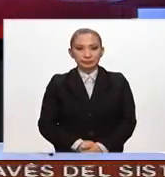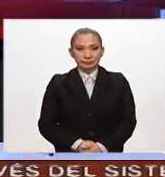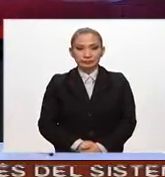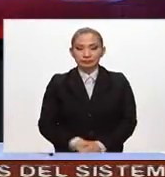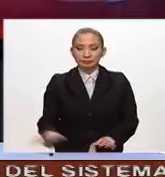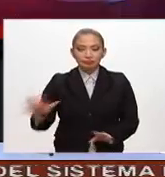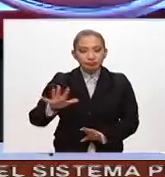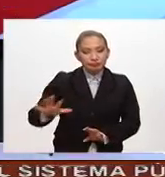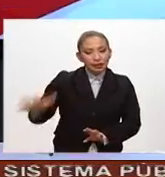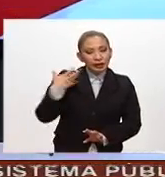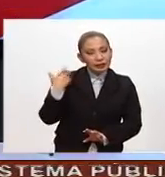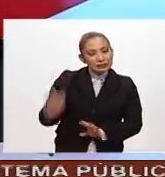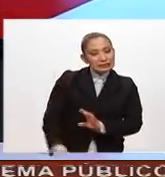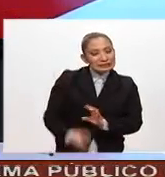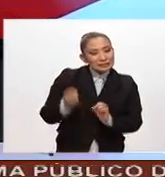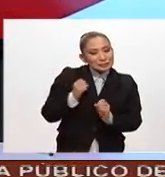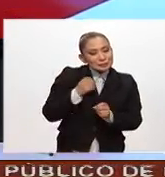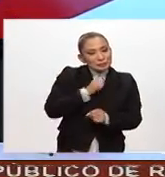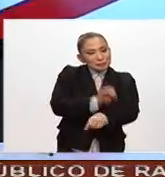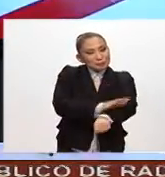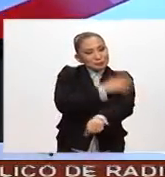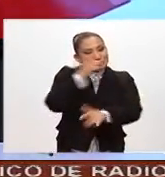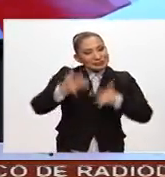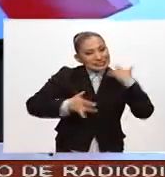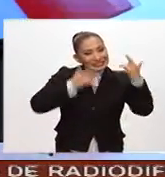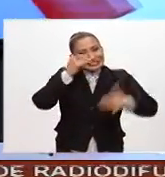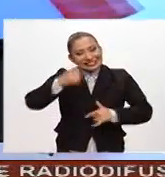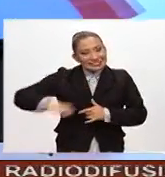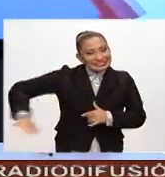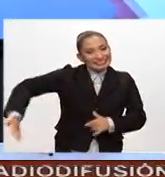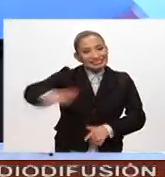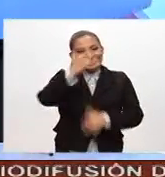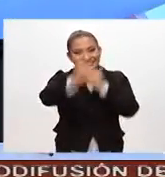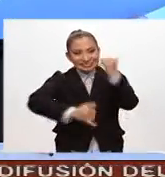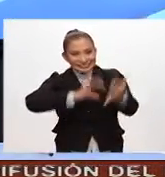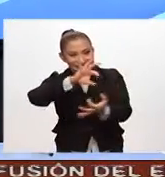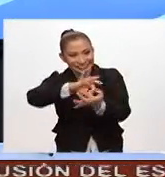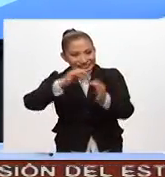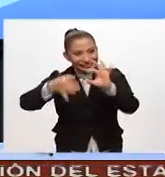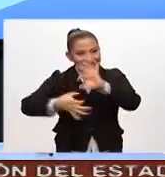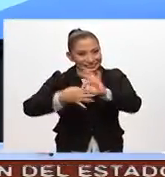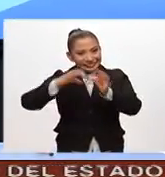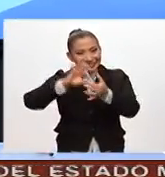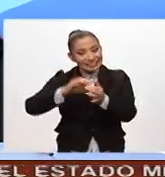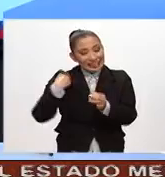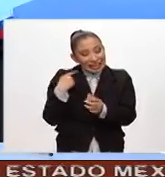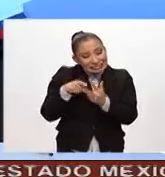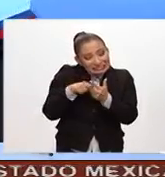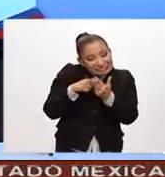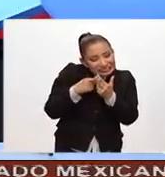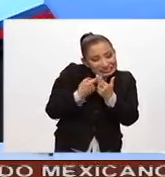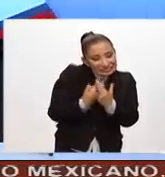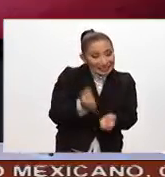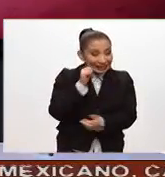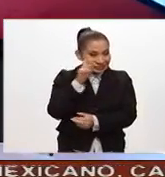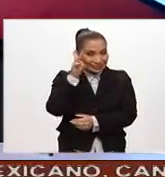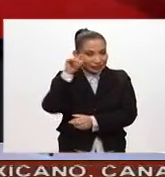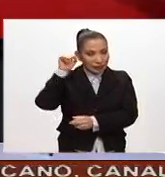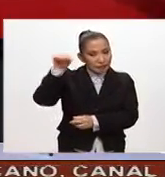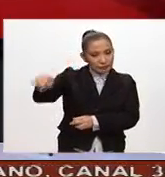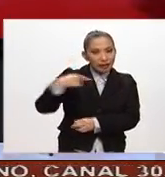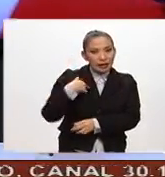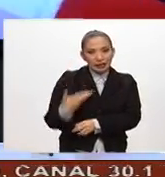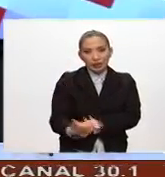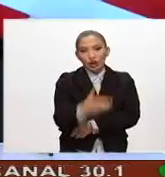Y en plena efervescencia de esta justa deportiva que se está pues ya desarrollando prácticamente desde antier allá